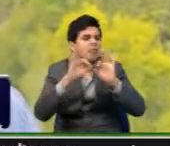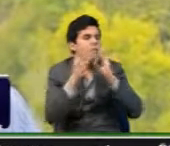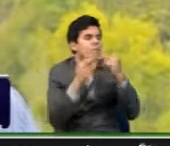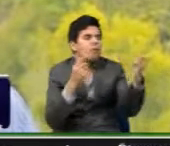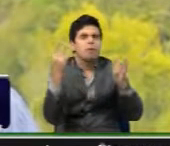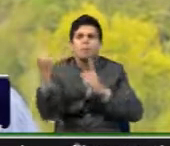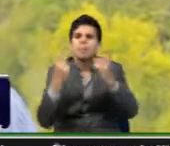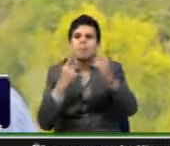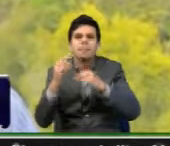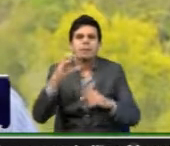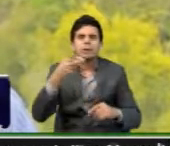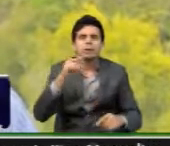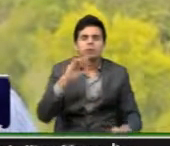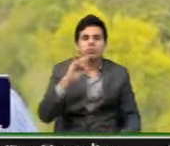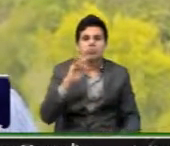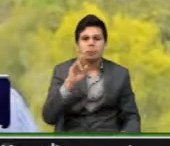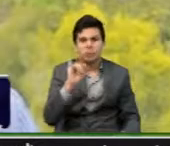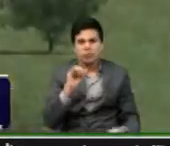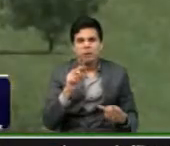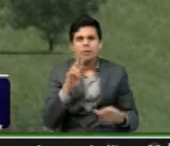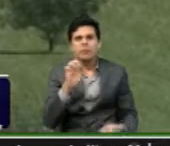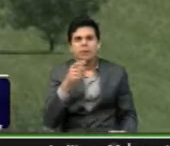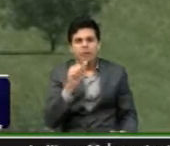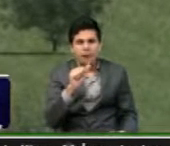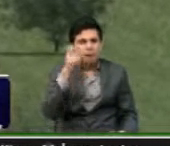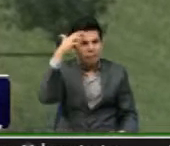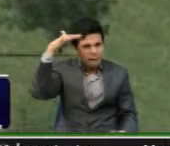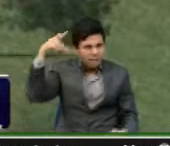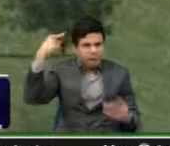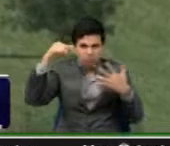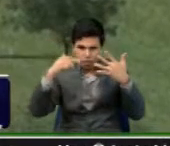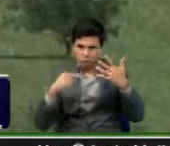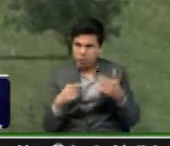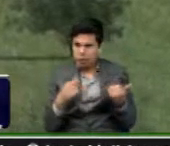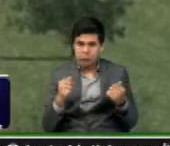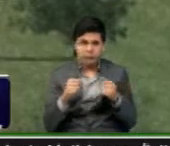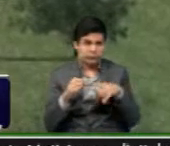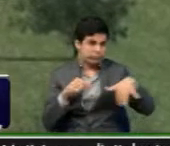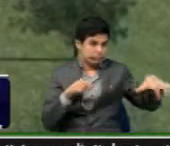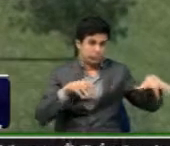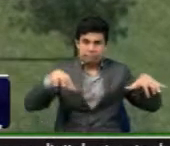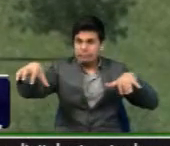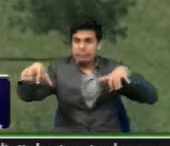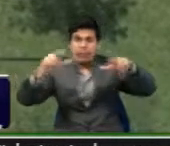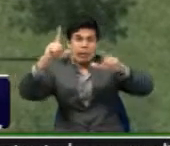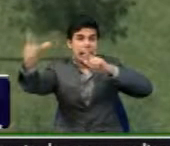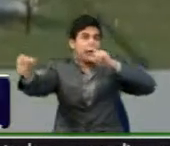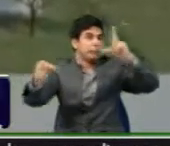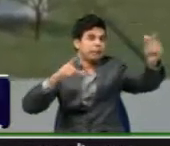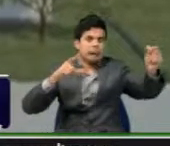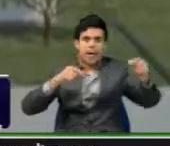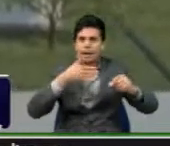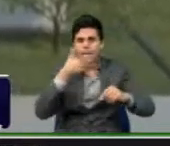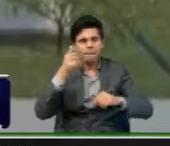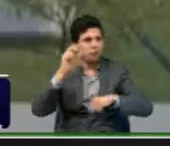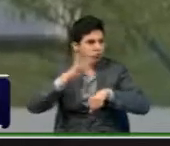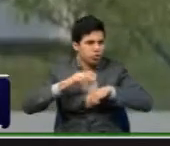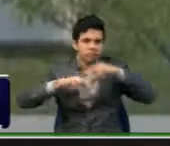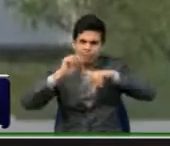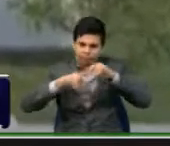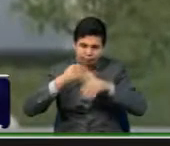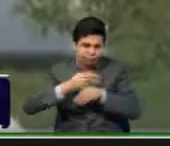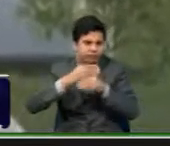de la vereda de Chucurí, de La Vega, de Cartagena. La lejanía entre los sectores sería una de las principales causas para la construcción oportuna